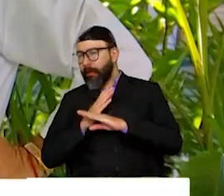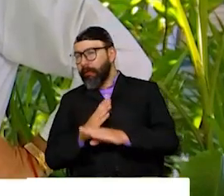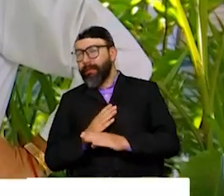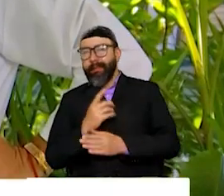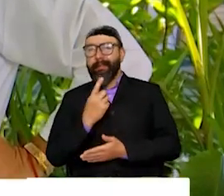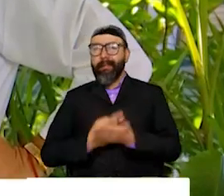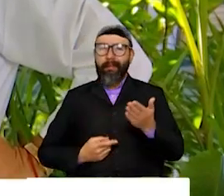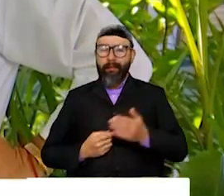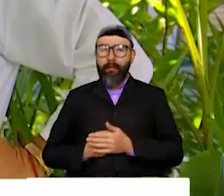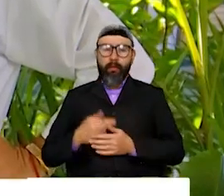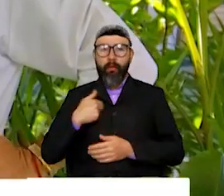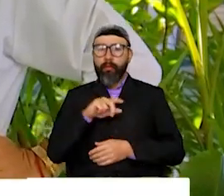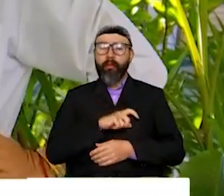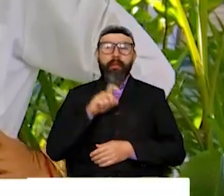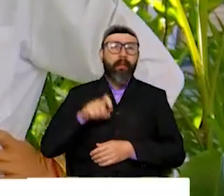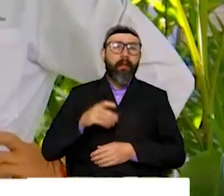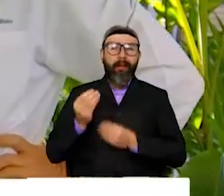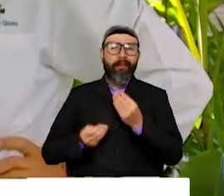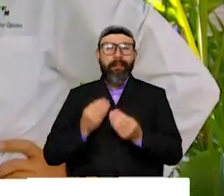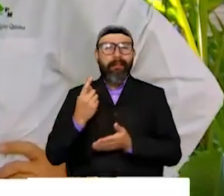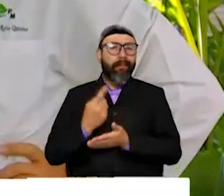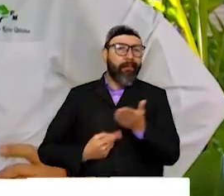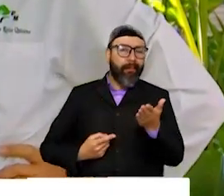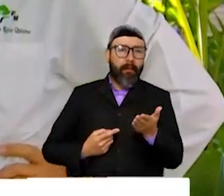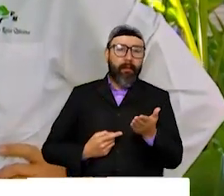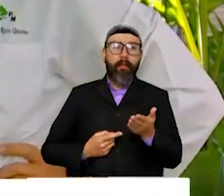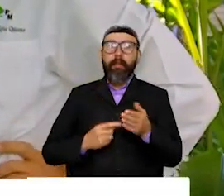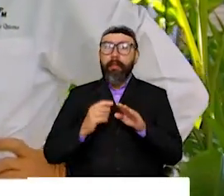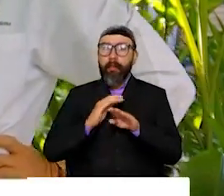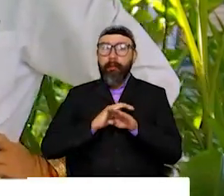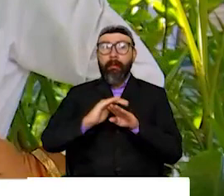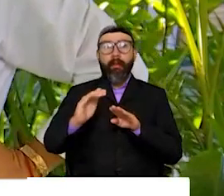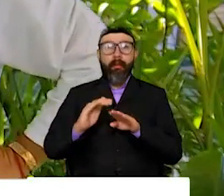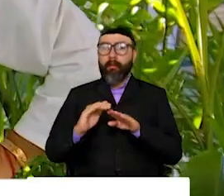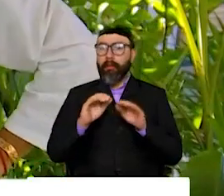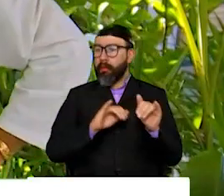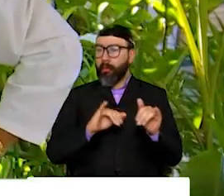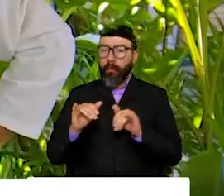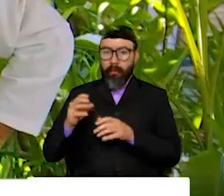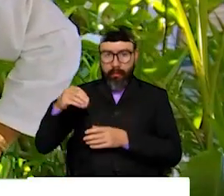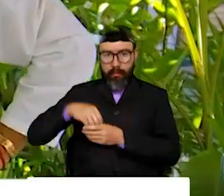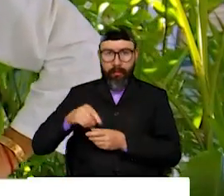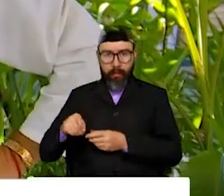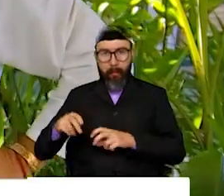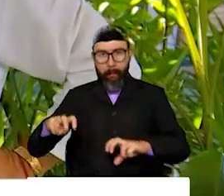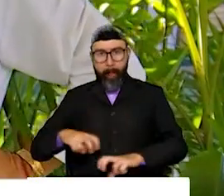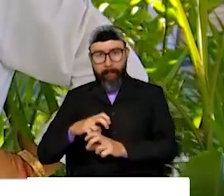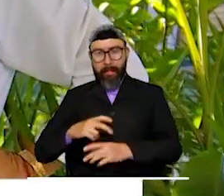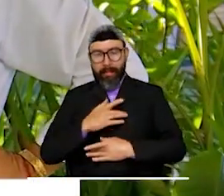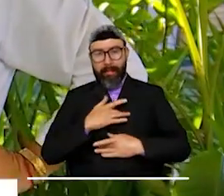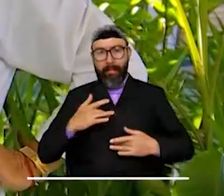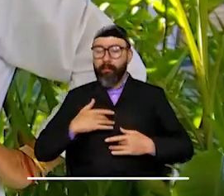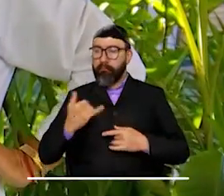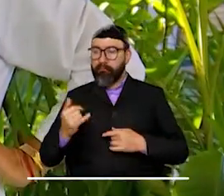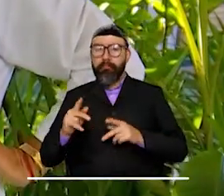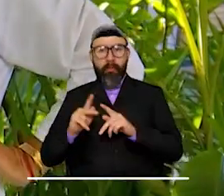que tenemos que hacer? Pues la invitación es que muchas veces, como lo hacemos en el Parque de la Salud, que las personas